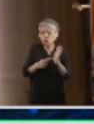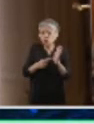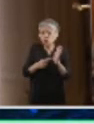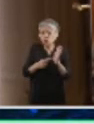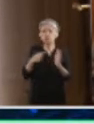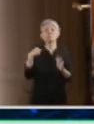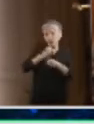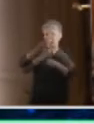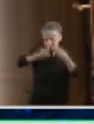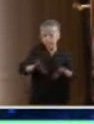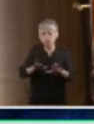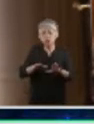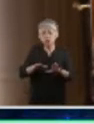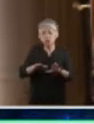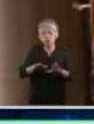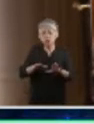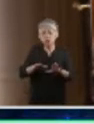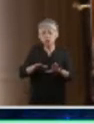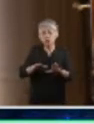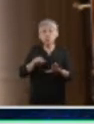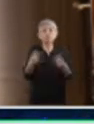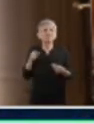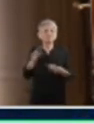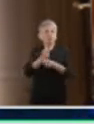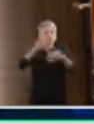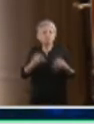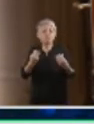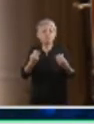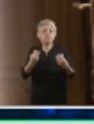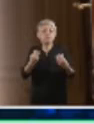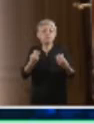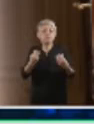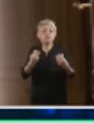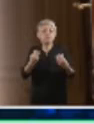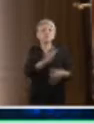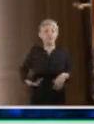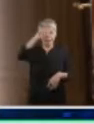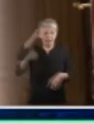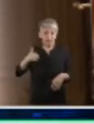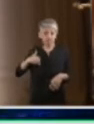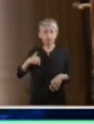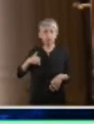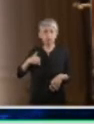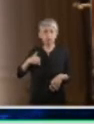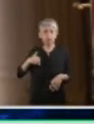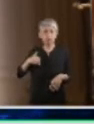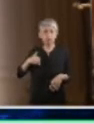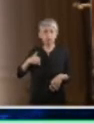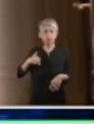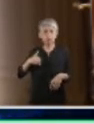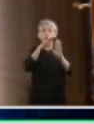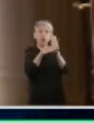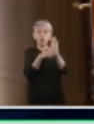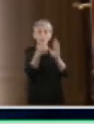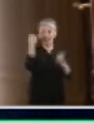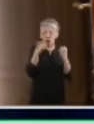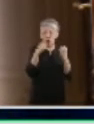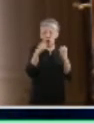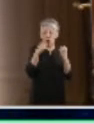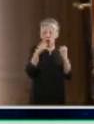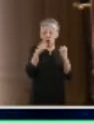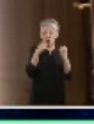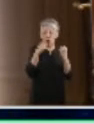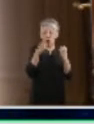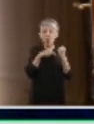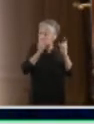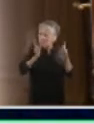de las provincias, cuánto ingresa por mes, cuánto gastan cada una de las provincias. Tiene lo que se